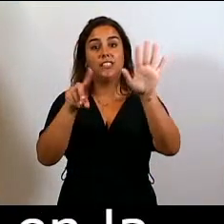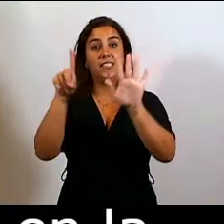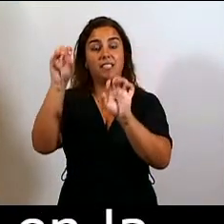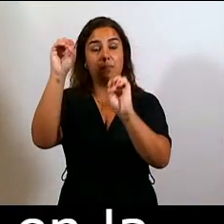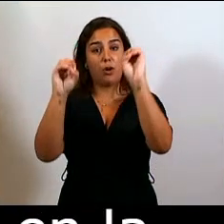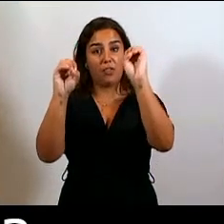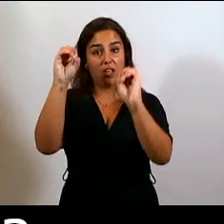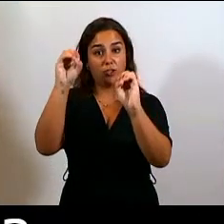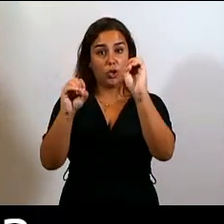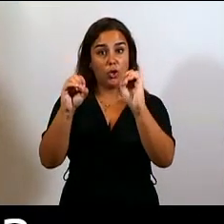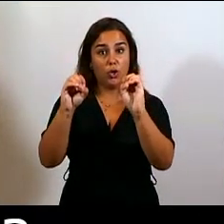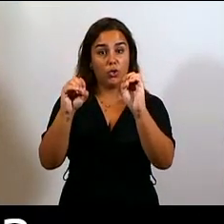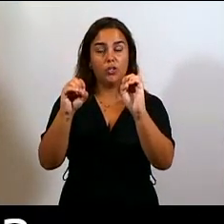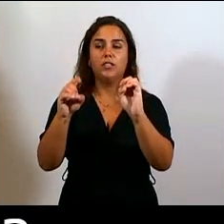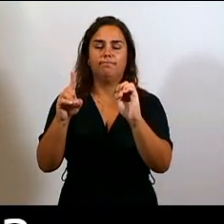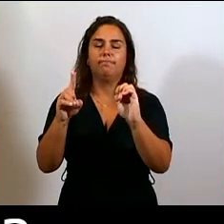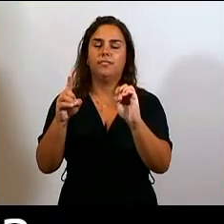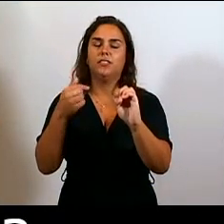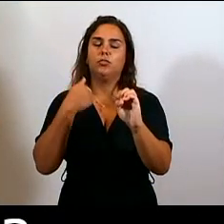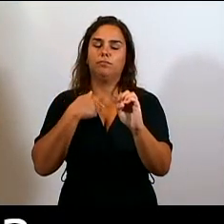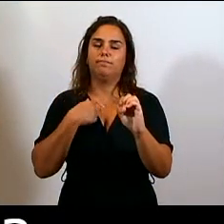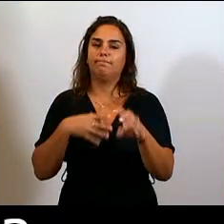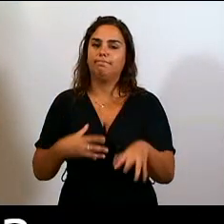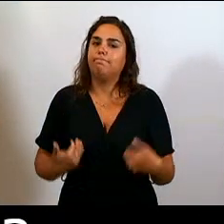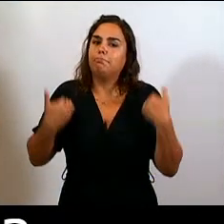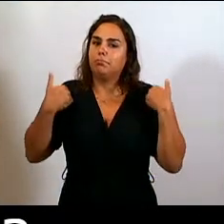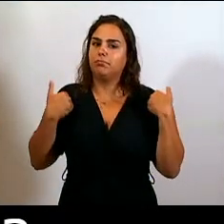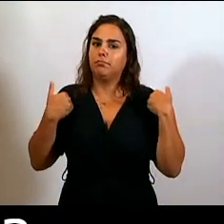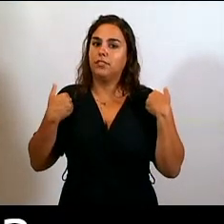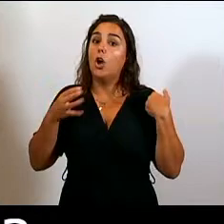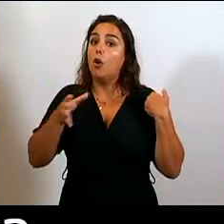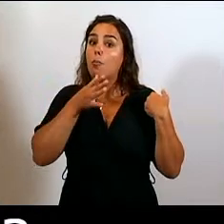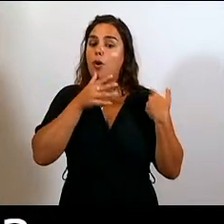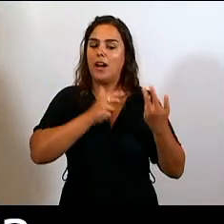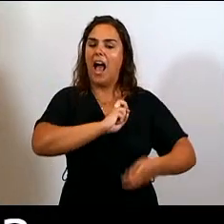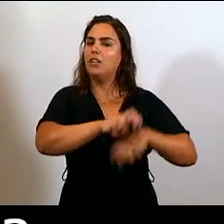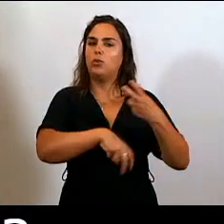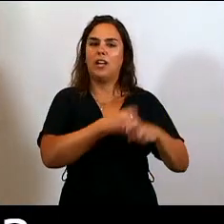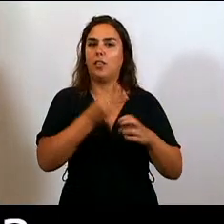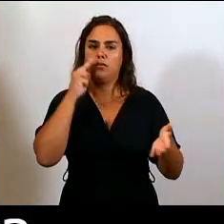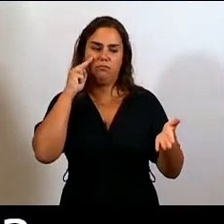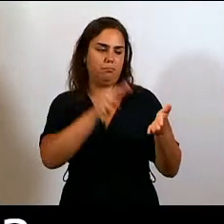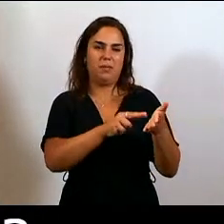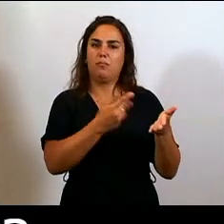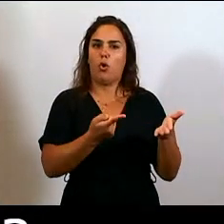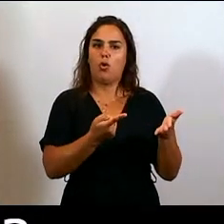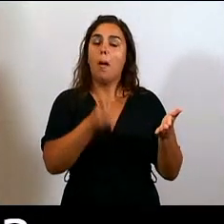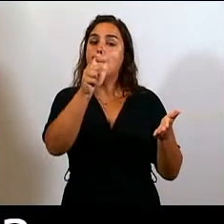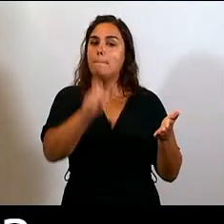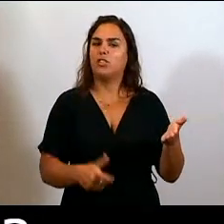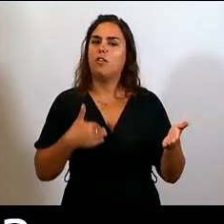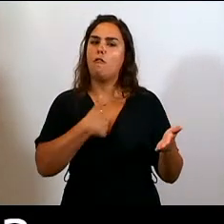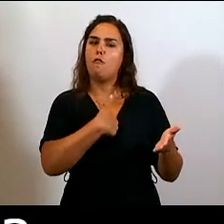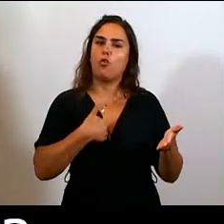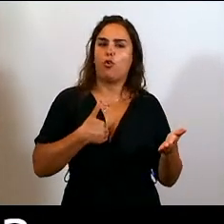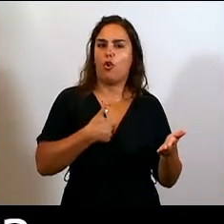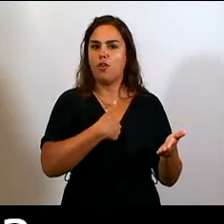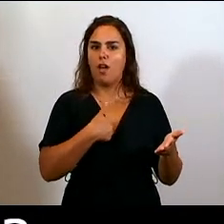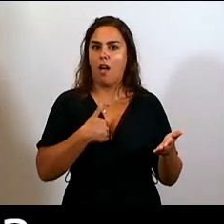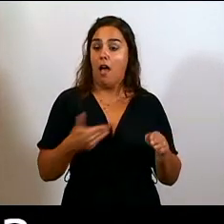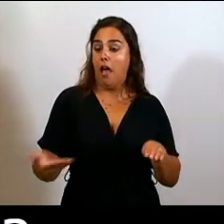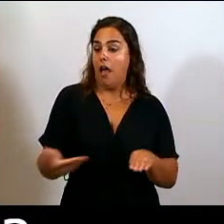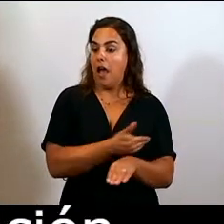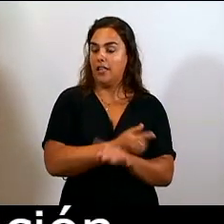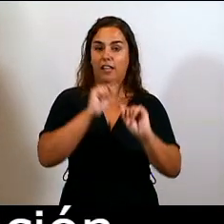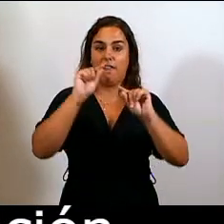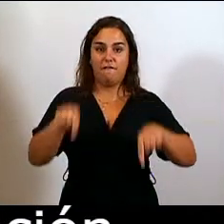17,86% es asimilándolo a la actualización retributiva del personal funcionario desde que se firmó